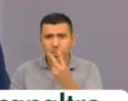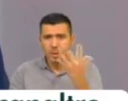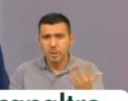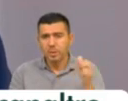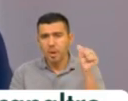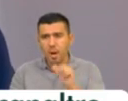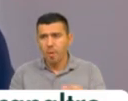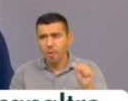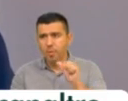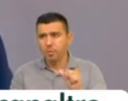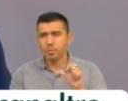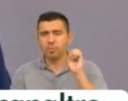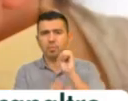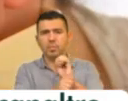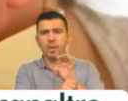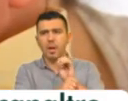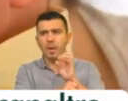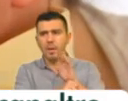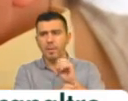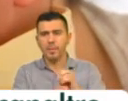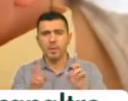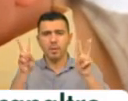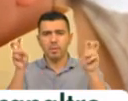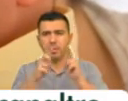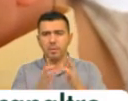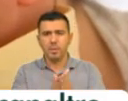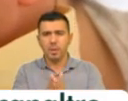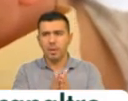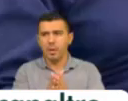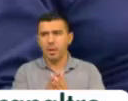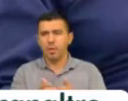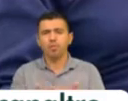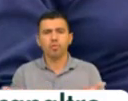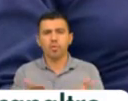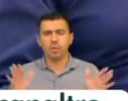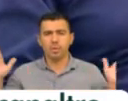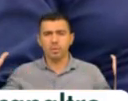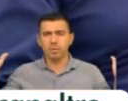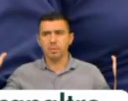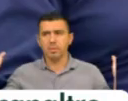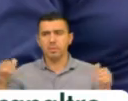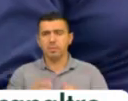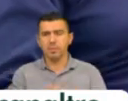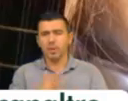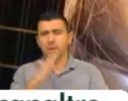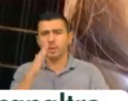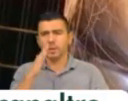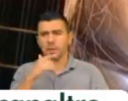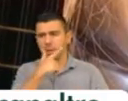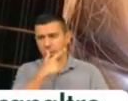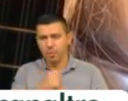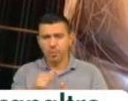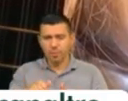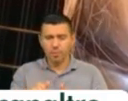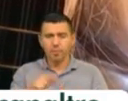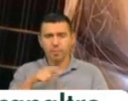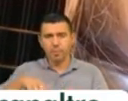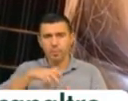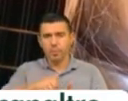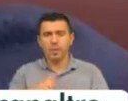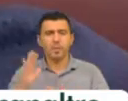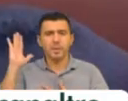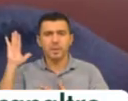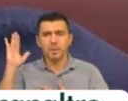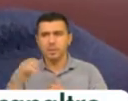a cabo el Seminario Internacional del Cacao, el cual se desarrollará en el Cerro del Santísimo, en donde asistirán compradores internacionales con el fin de que el